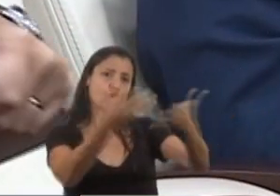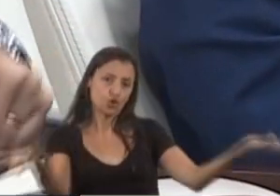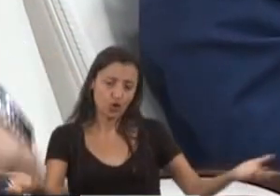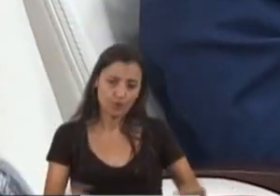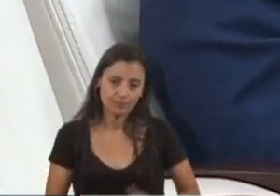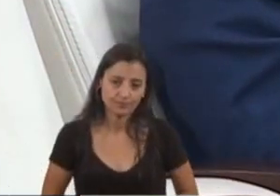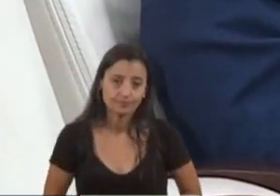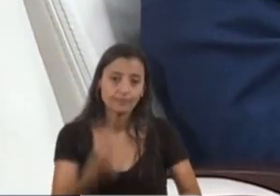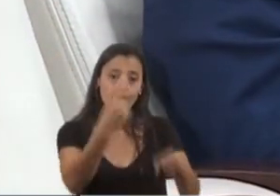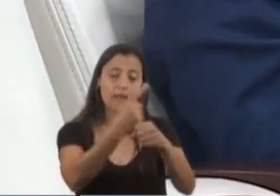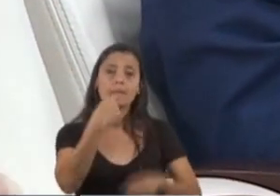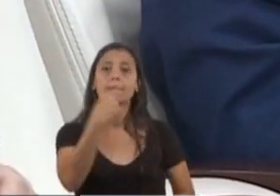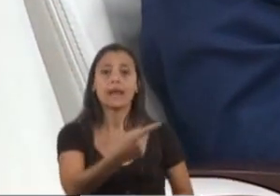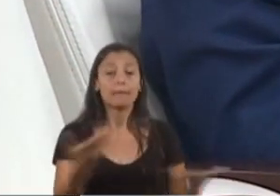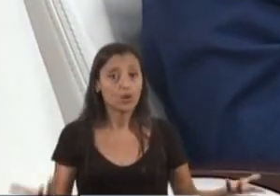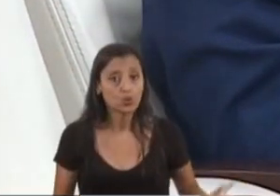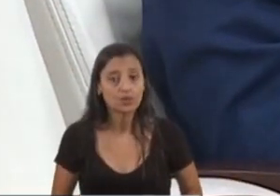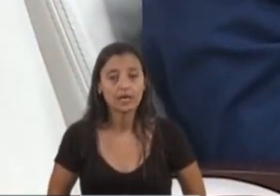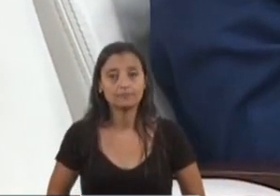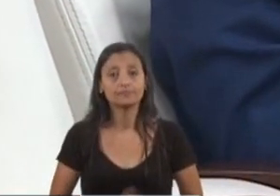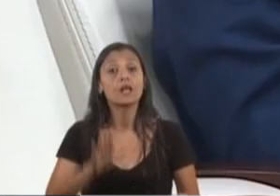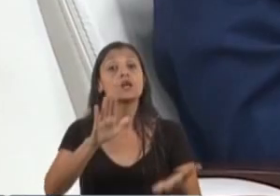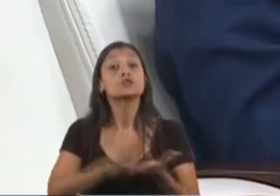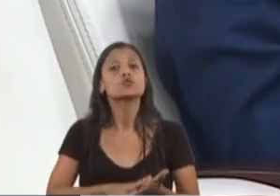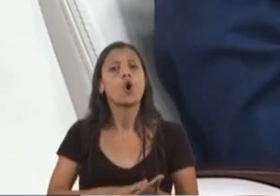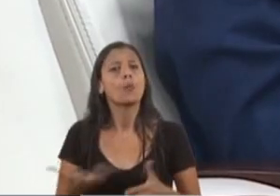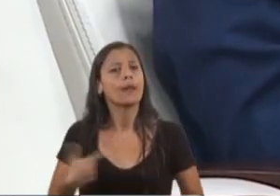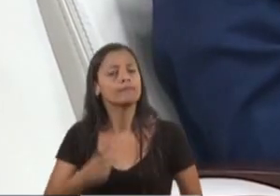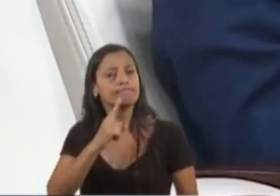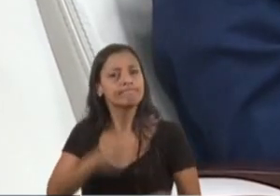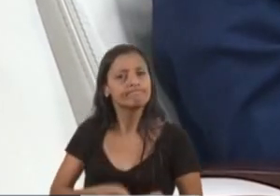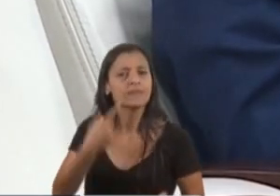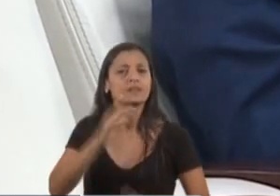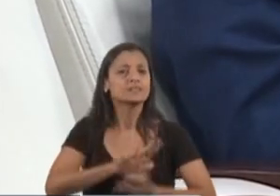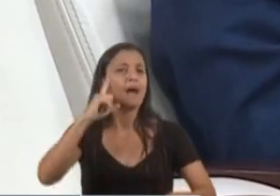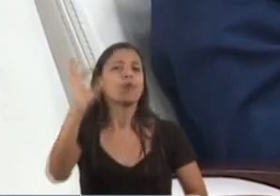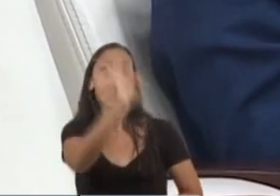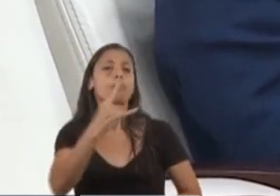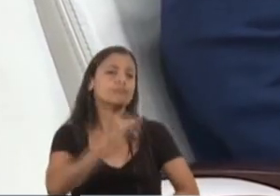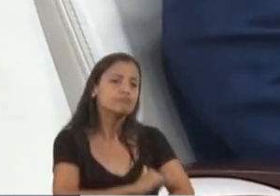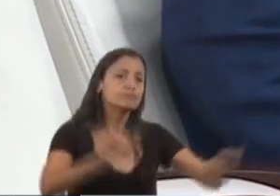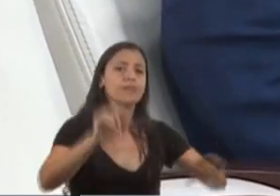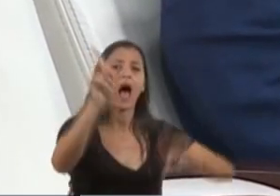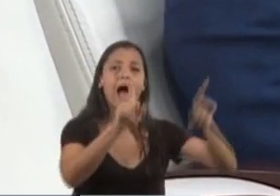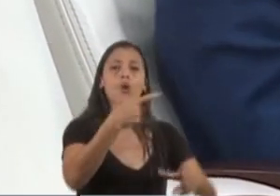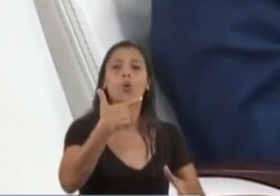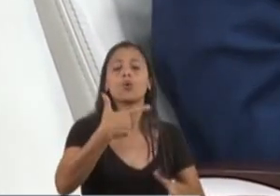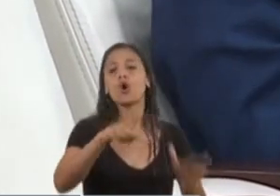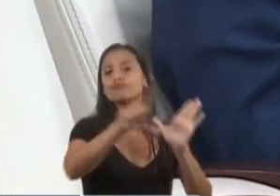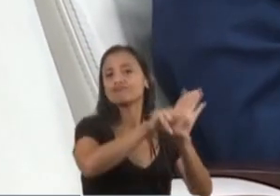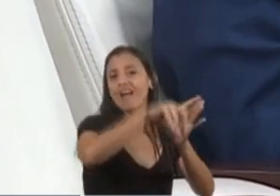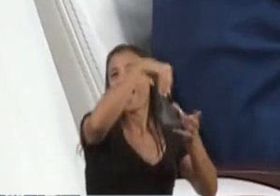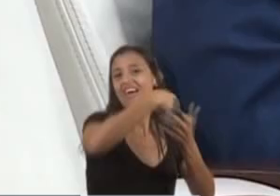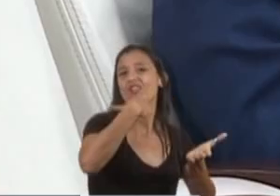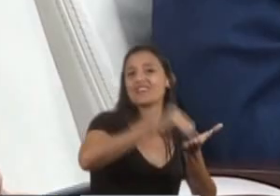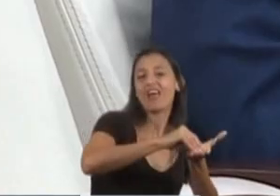está. La primera consulta es sobre la postura que ya anunciaron algunos legisladores en el